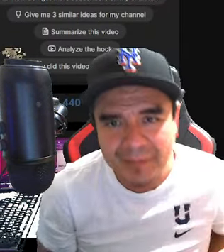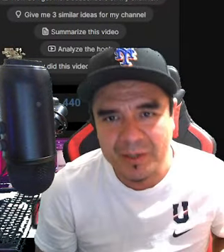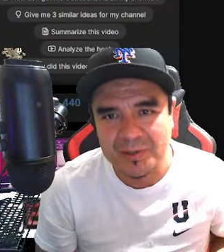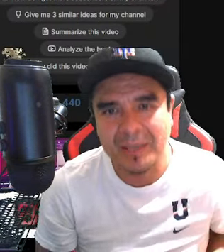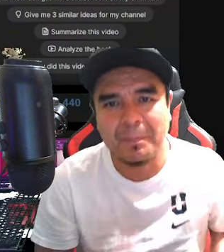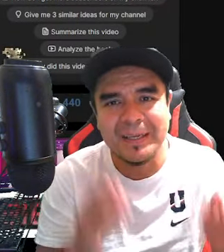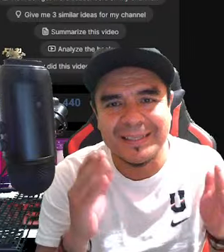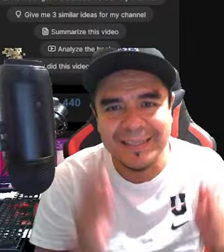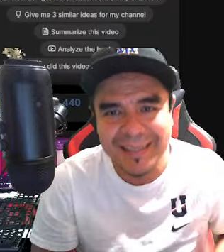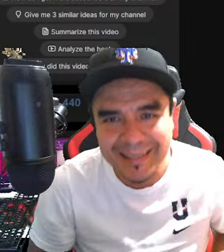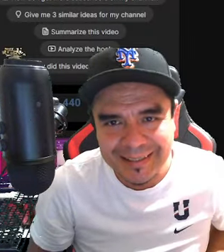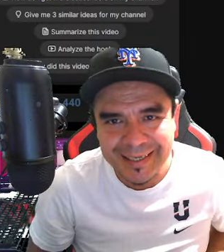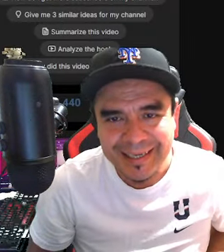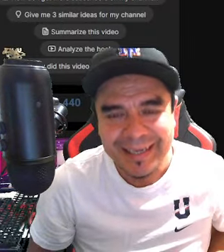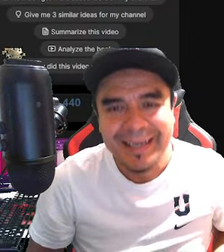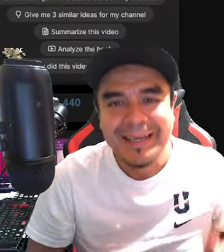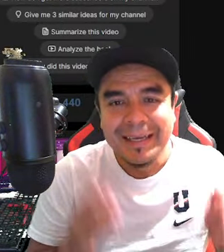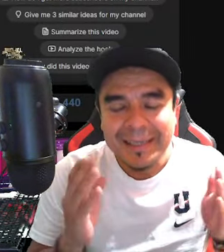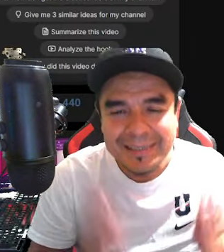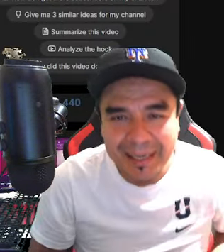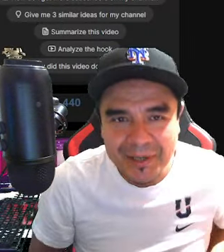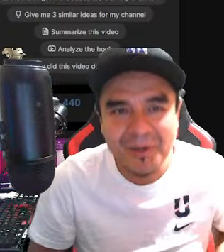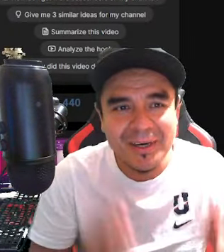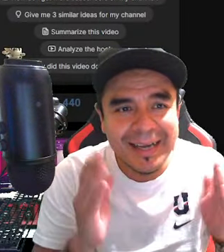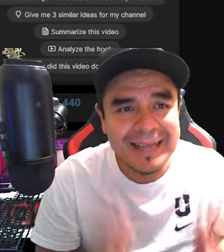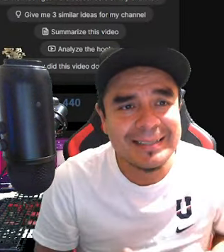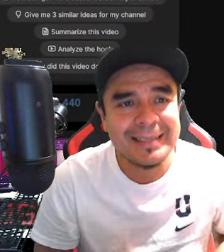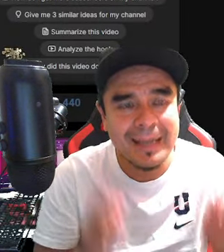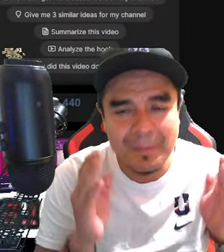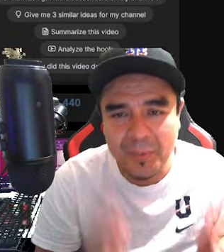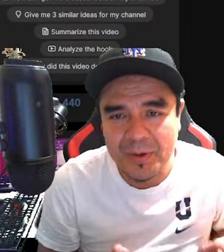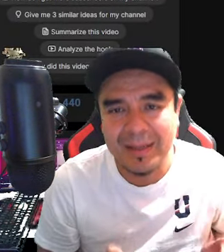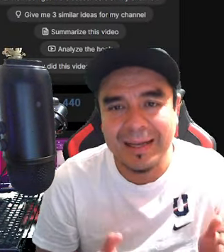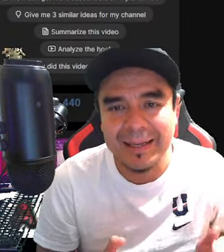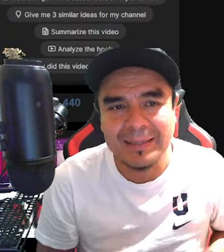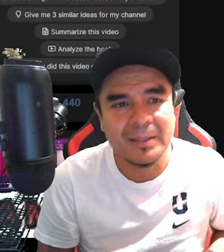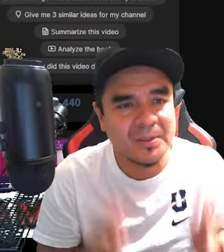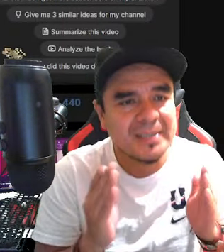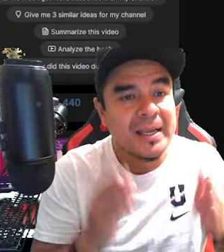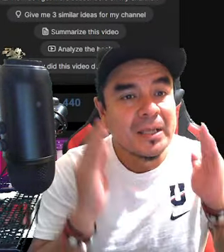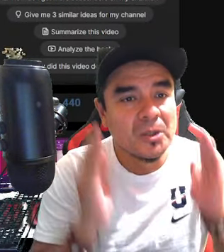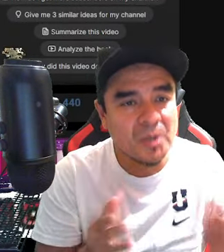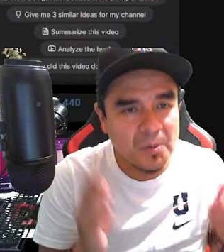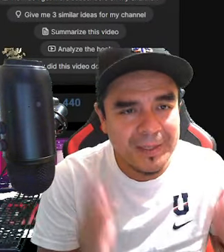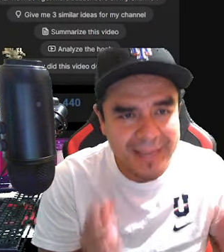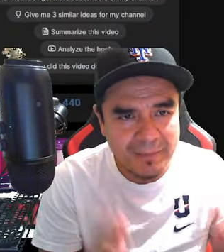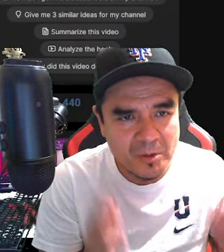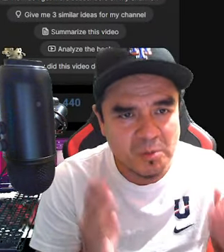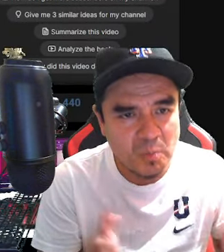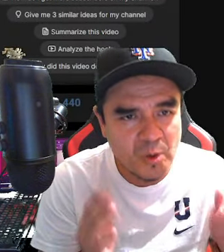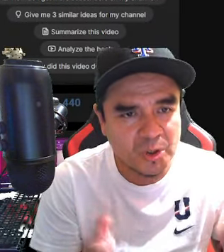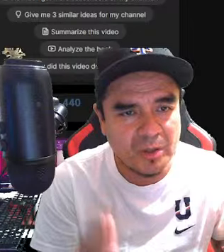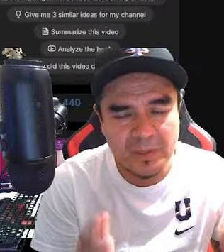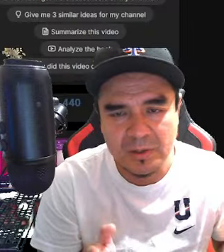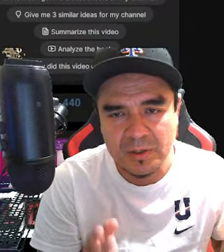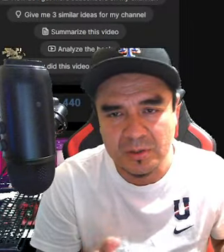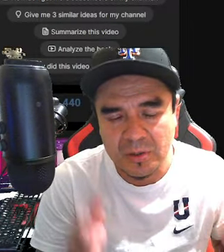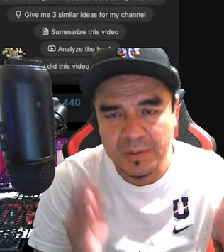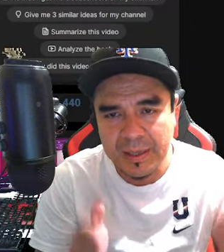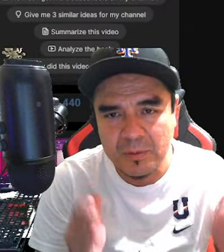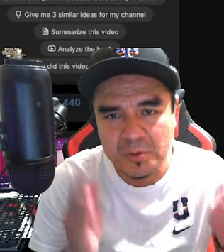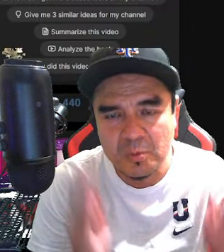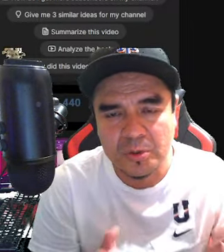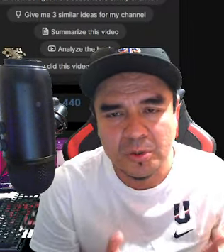aquí, amigos. El presidente salió gracias al apoyo de la gente. Entonces, nos olvidamos mucho, amigos,